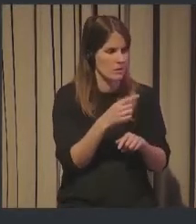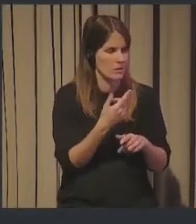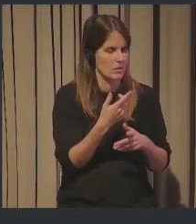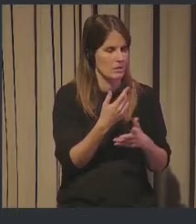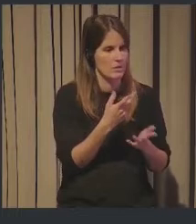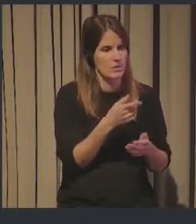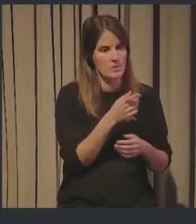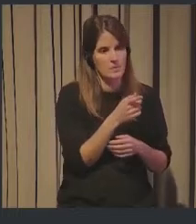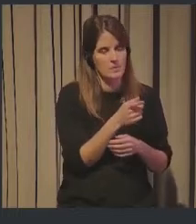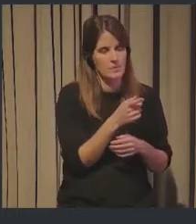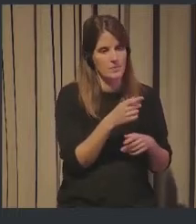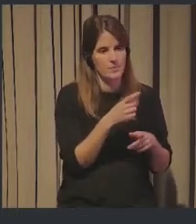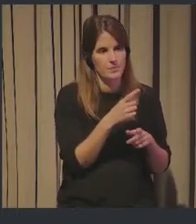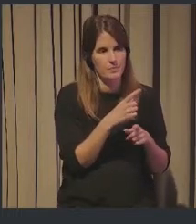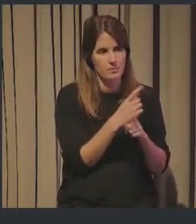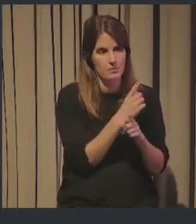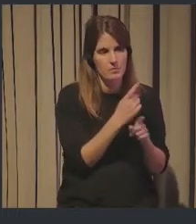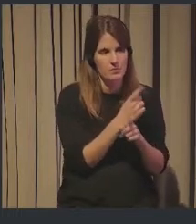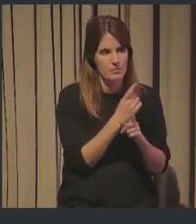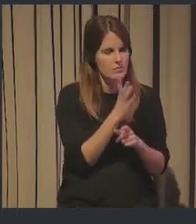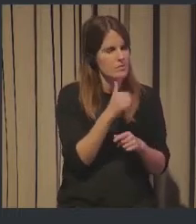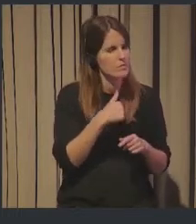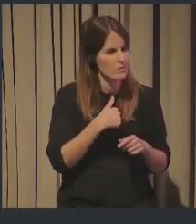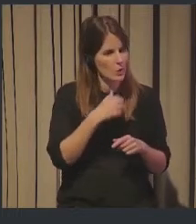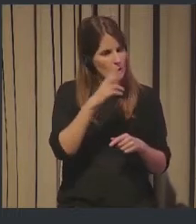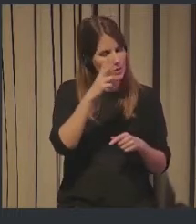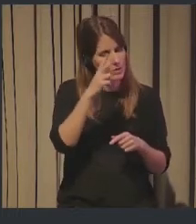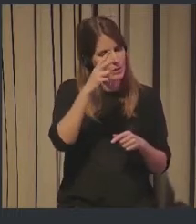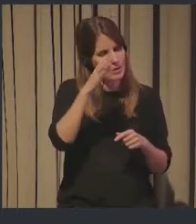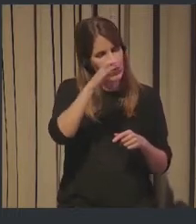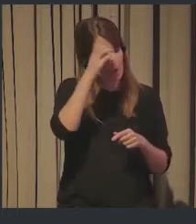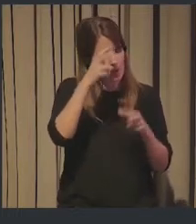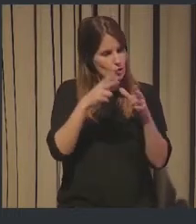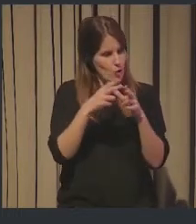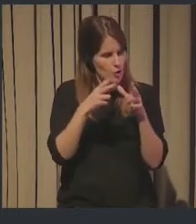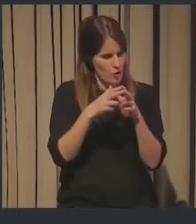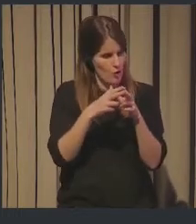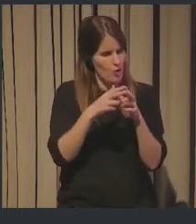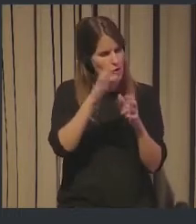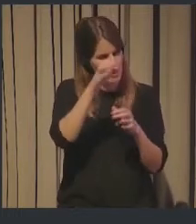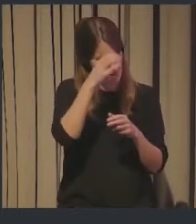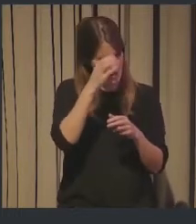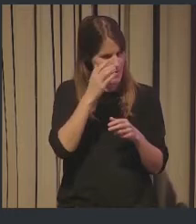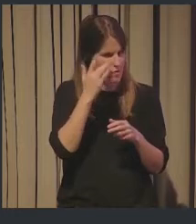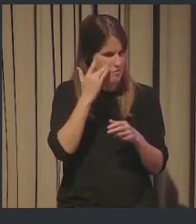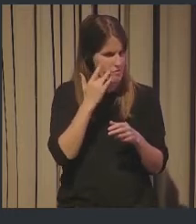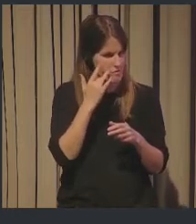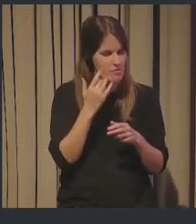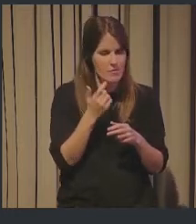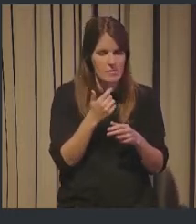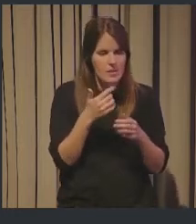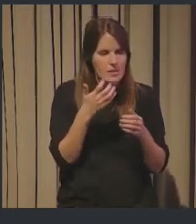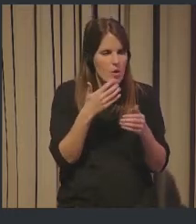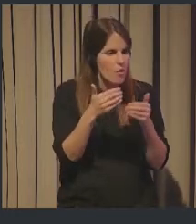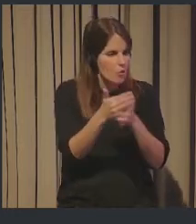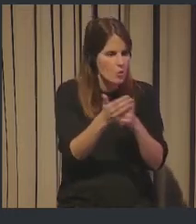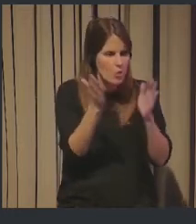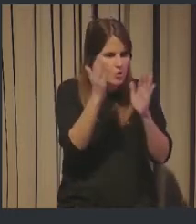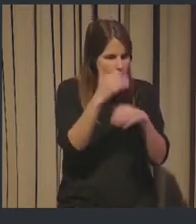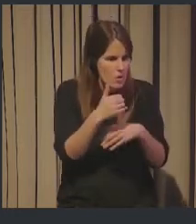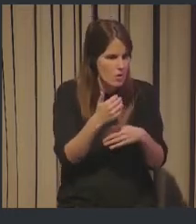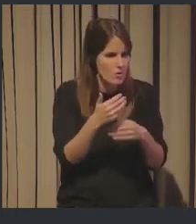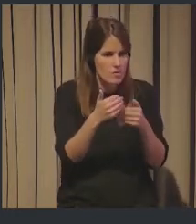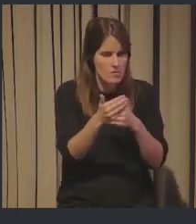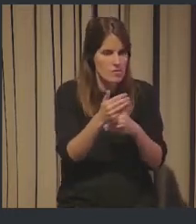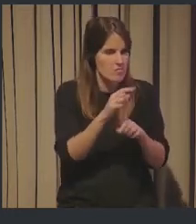nervioso porque yo era sociólogo científico. No se pueden estudiar cosas que no existen. Es como estudiar